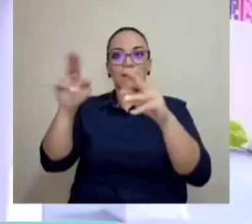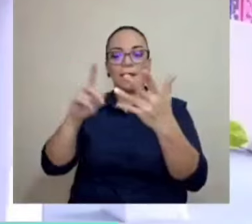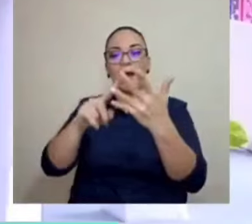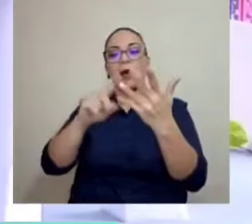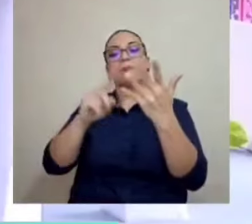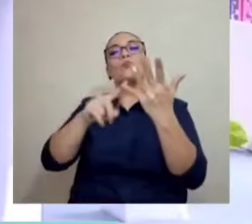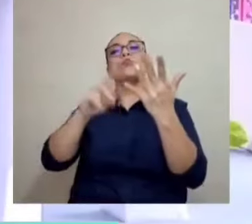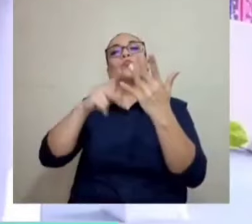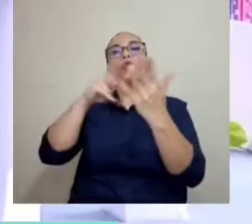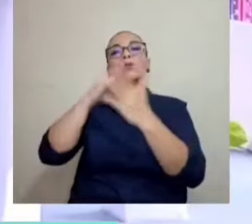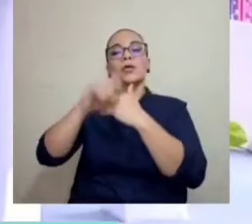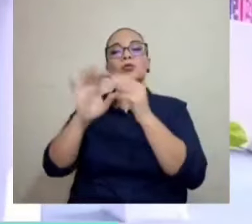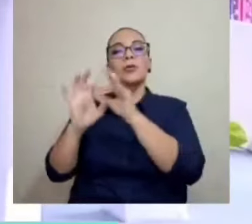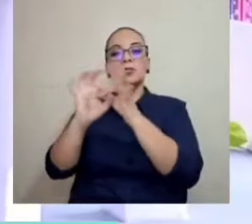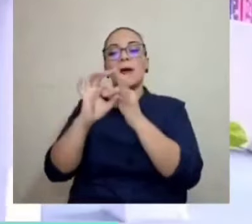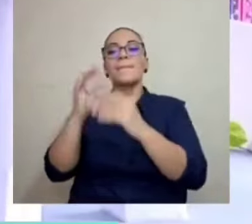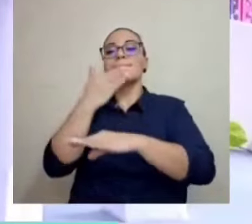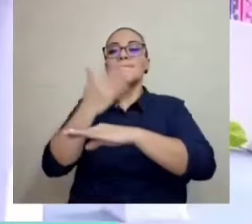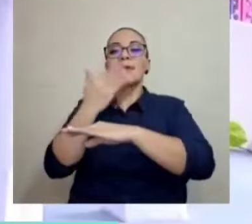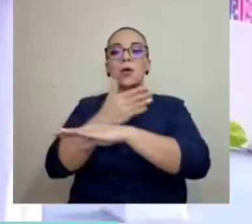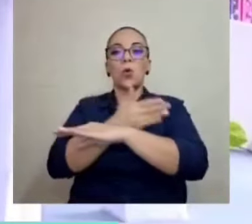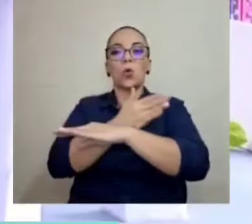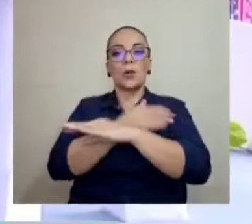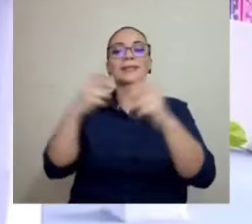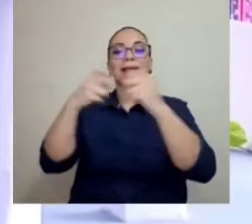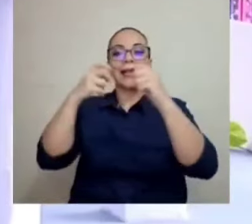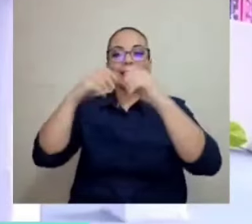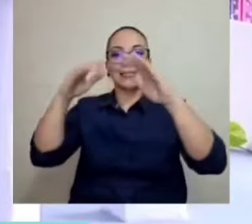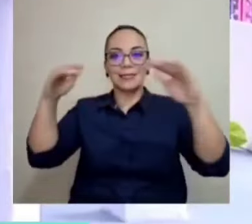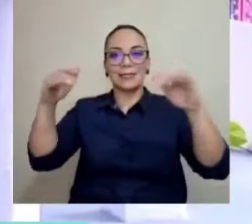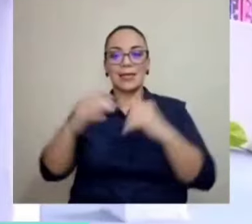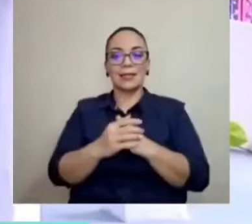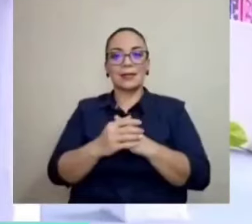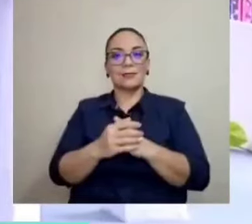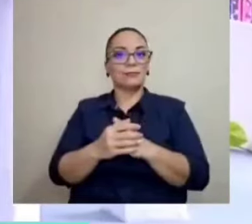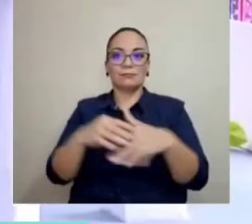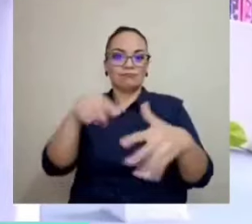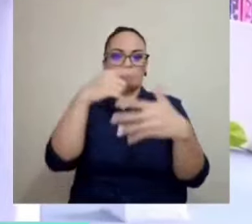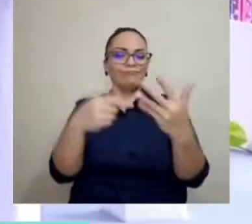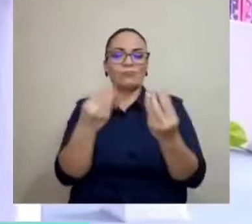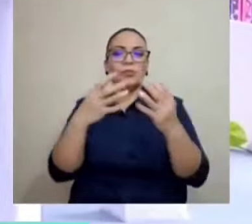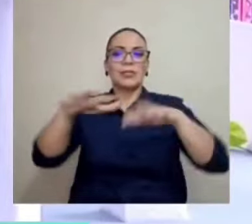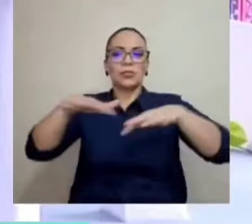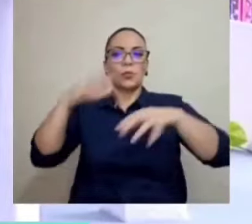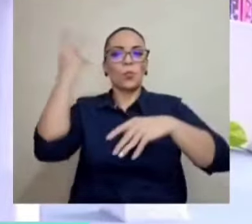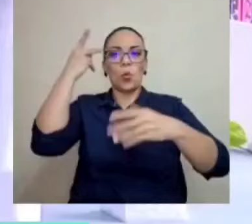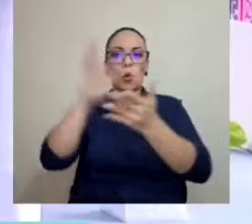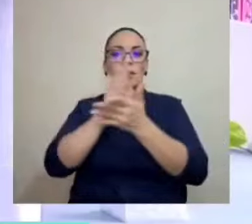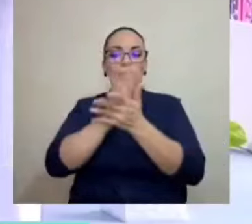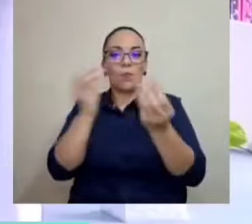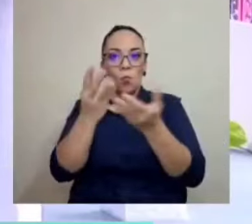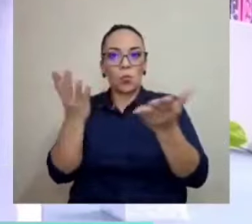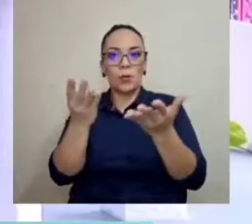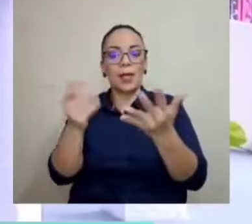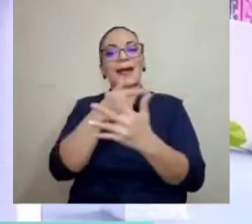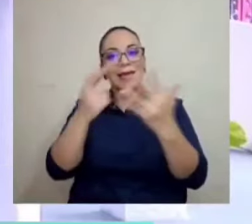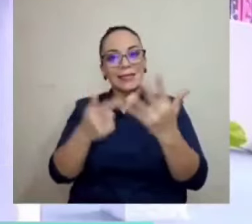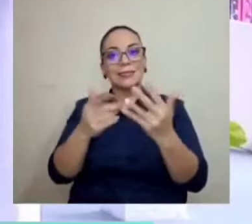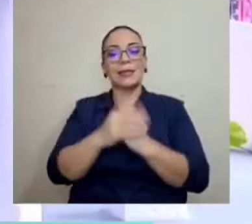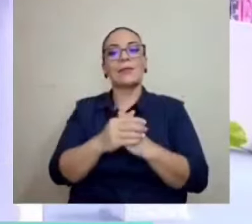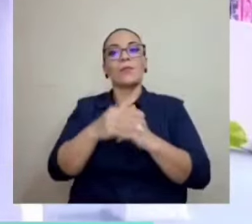proyectos también relacionados con mejoras de la electricidad y todas esas acciones de política pública son las que de